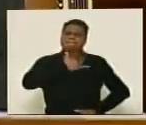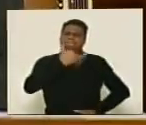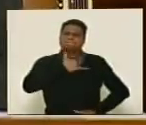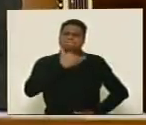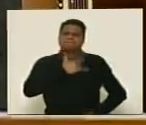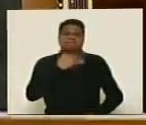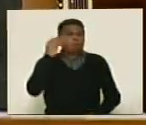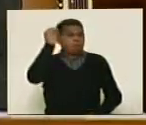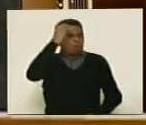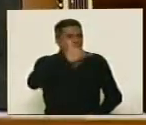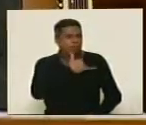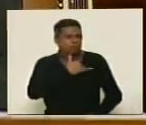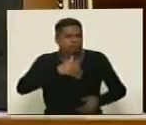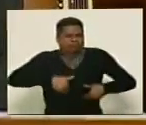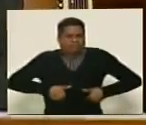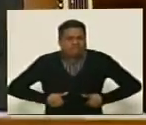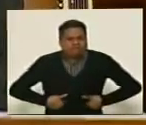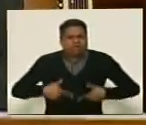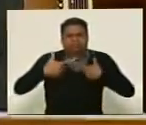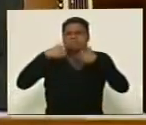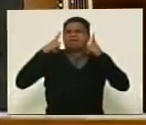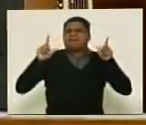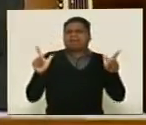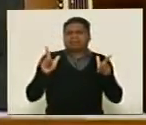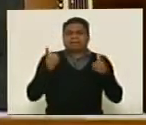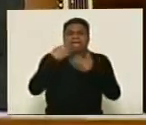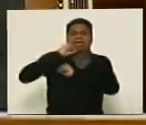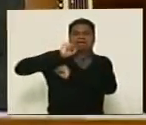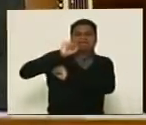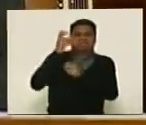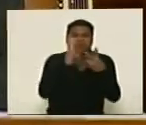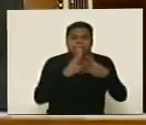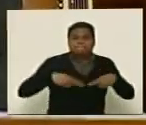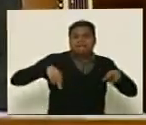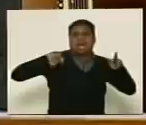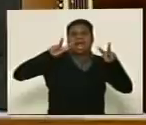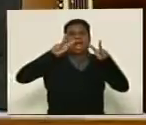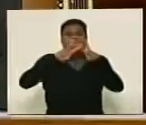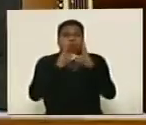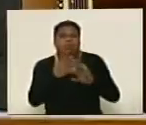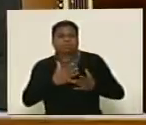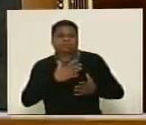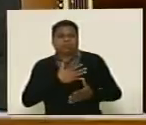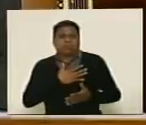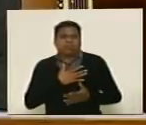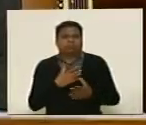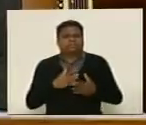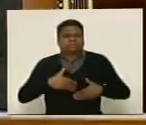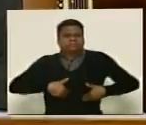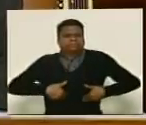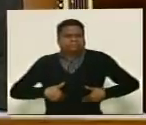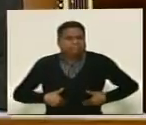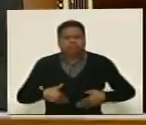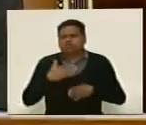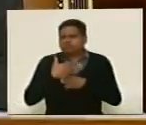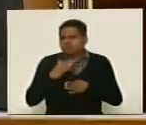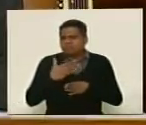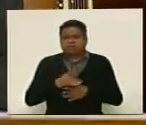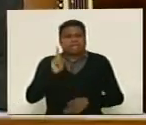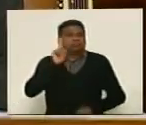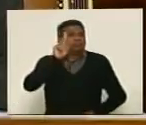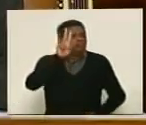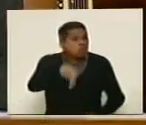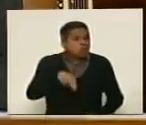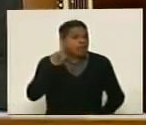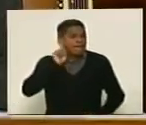nuestros propios esfuerzos, es defender valores en los que se crea al precio de cualquier sacrificio, es no mentir jamás